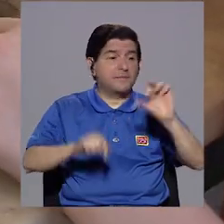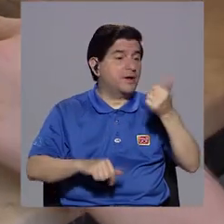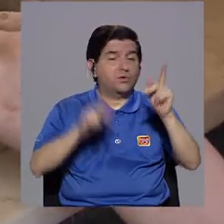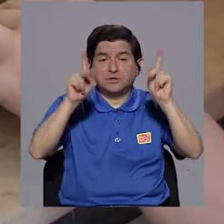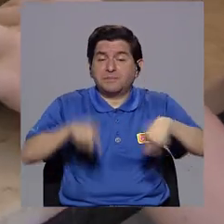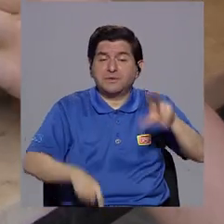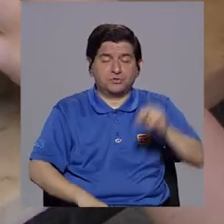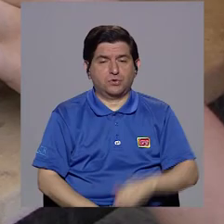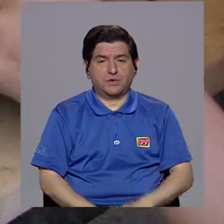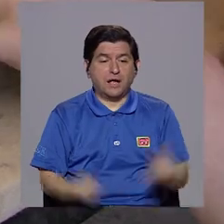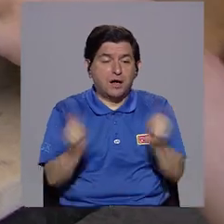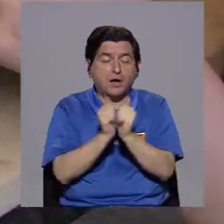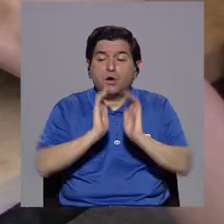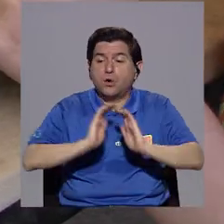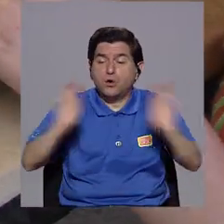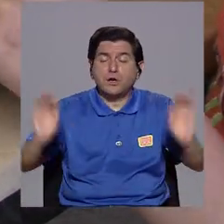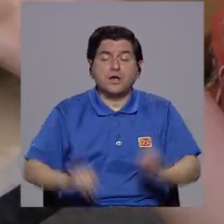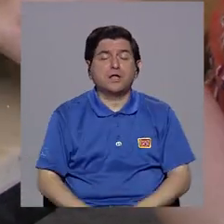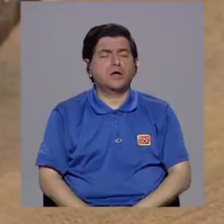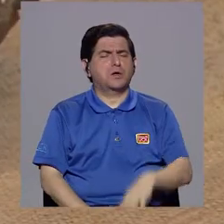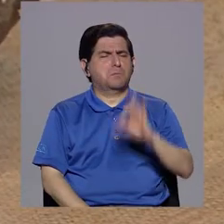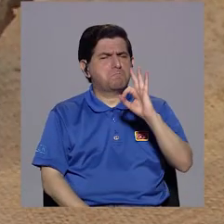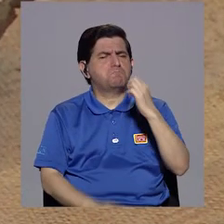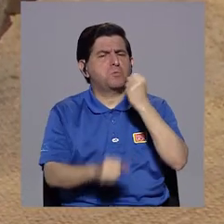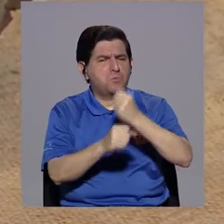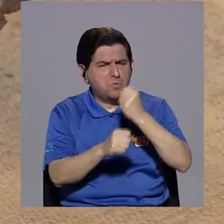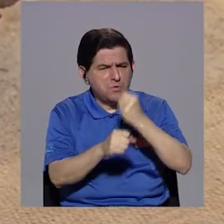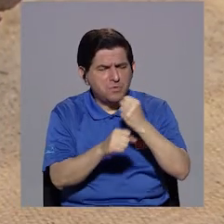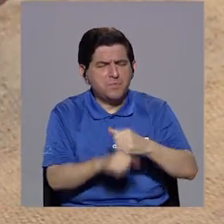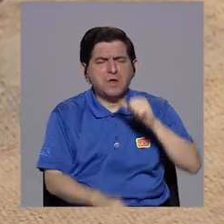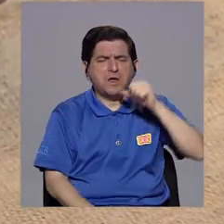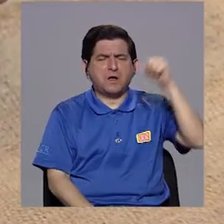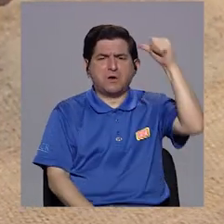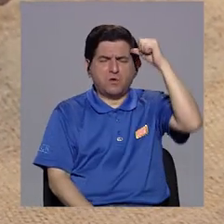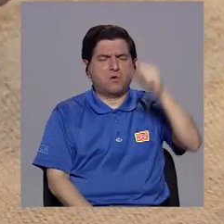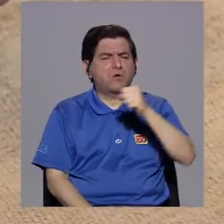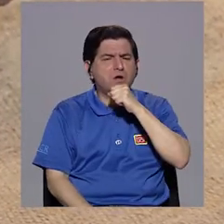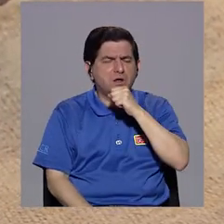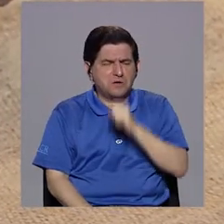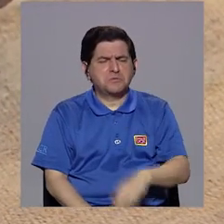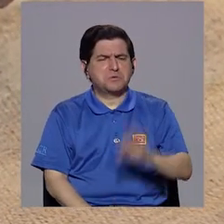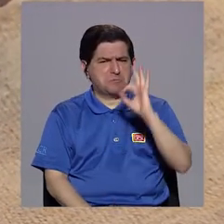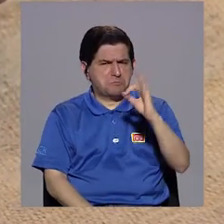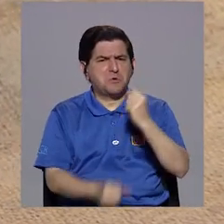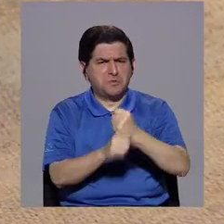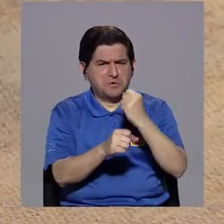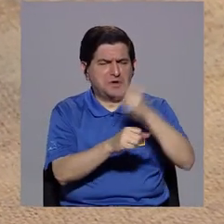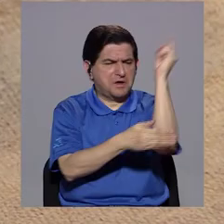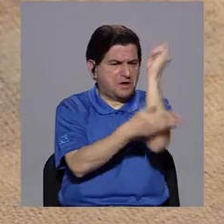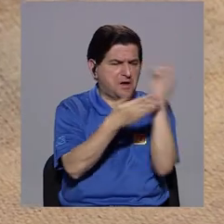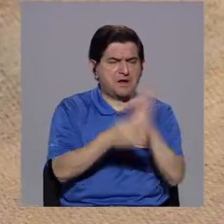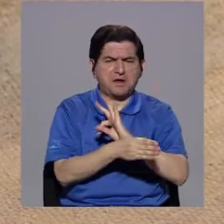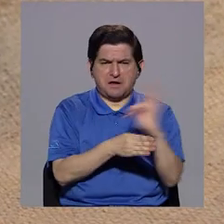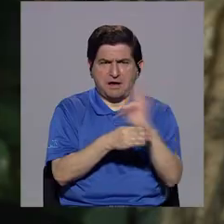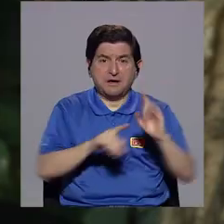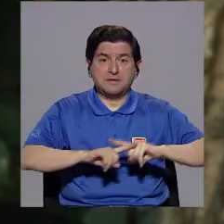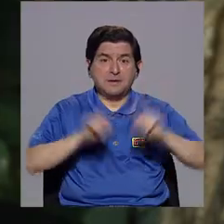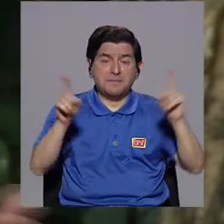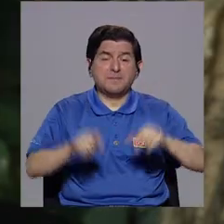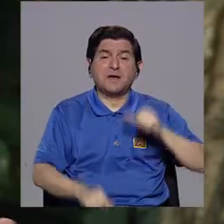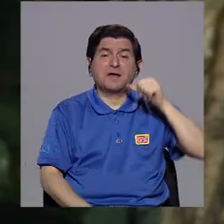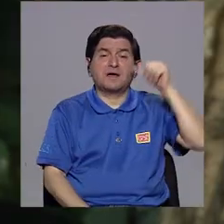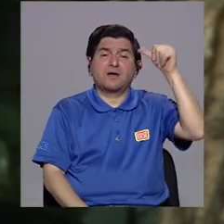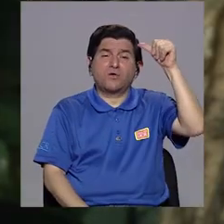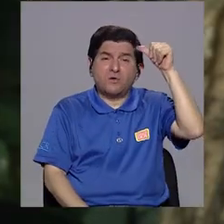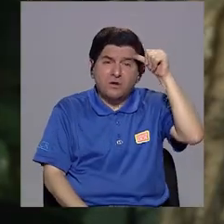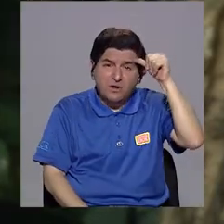explico, con niños, como mencionaba anteriormente, es riquísimo trabajarlo, con adultos mayores también es riquísimo trabajar el arte terapia, sin embargo, con